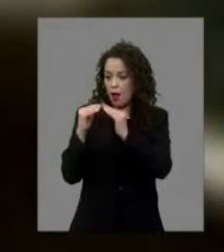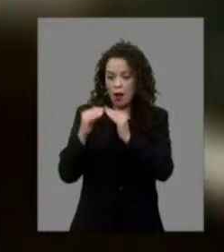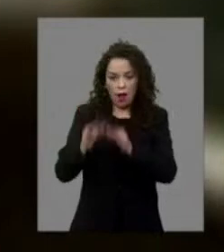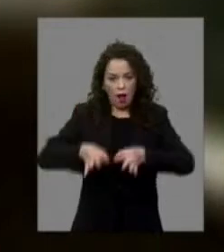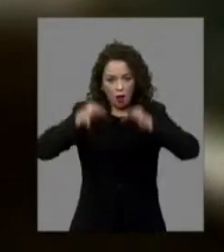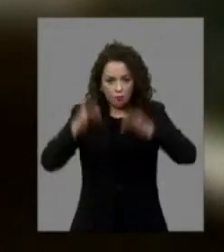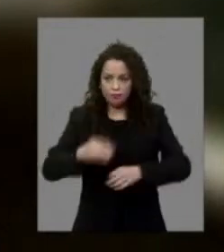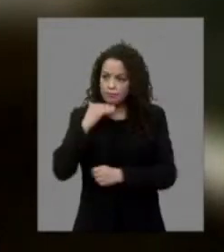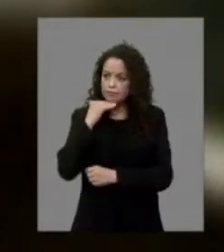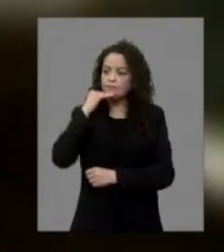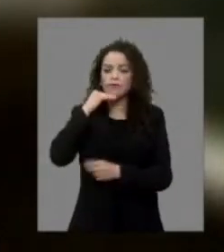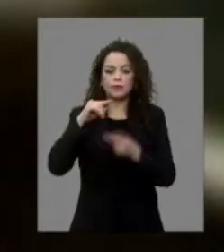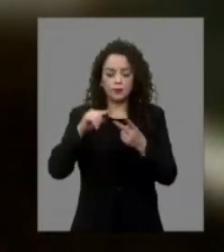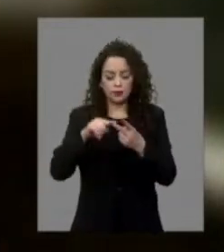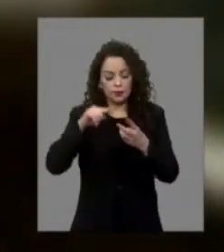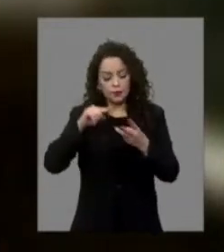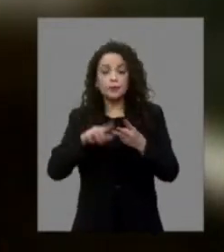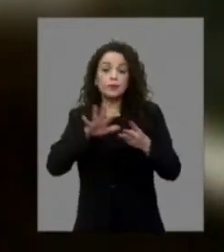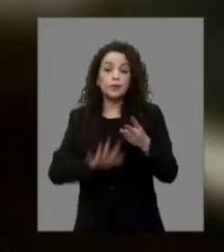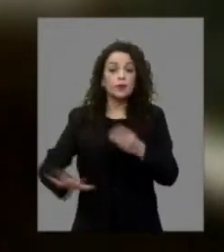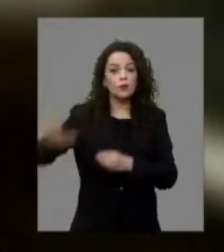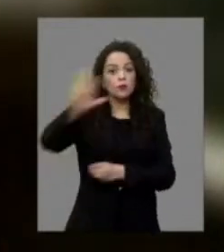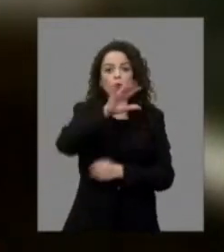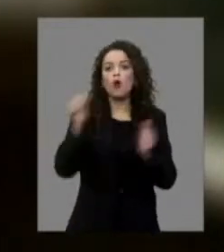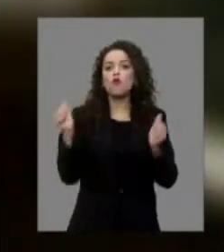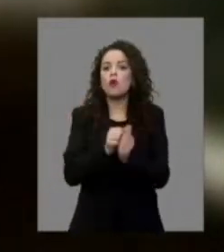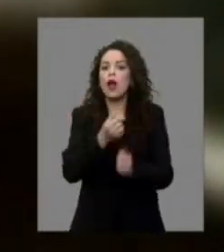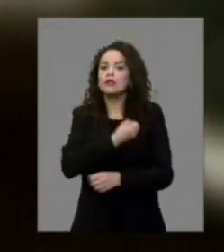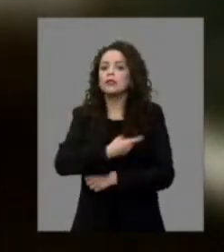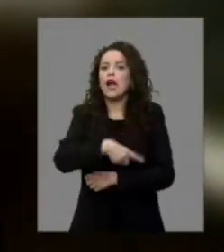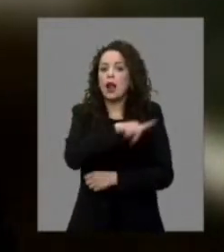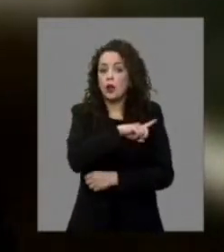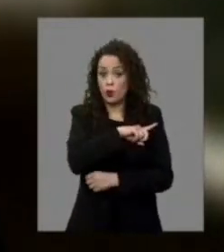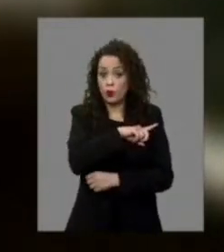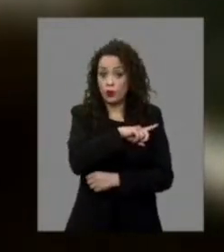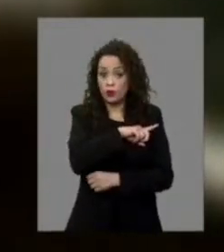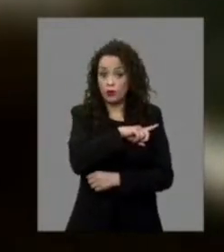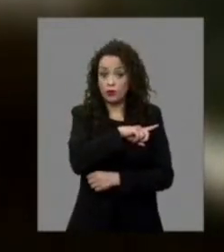ambiente sano, en los que, gracias a